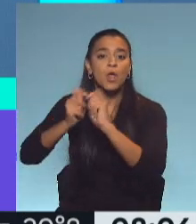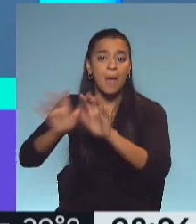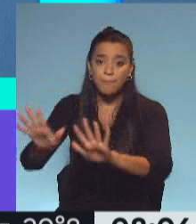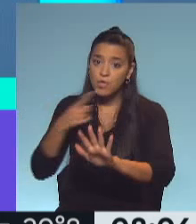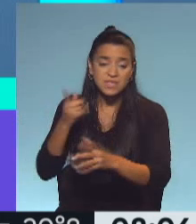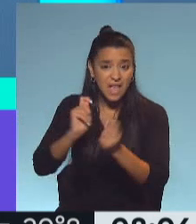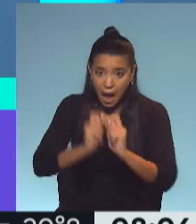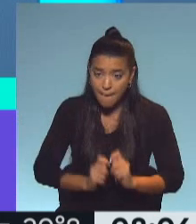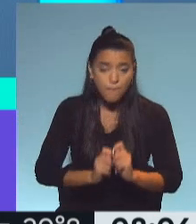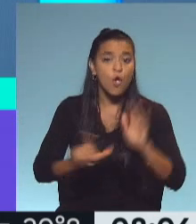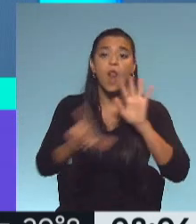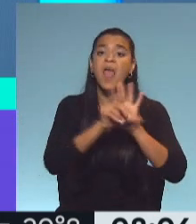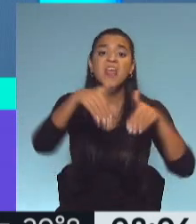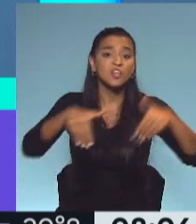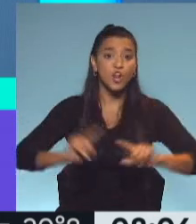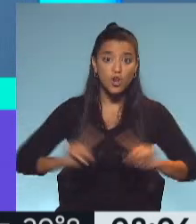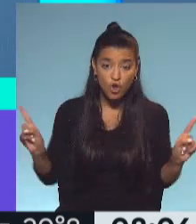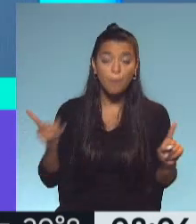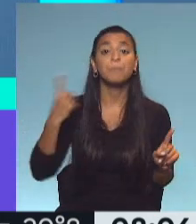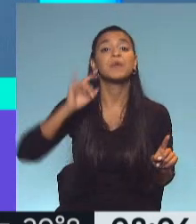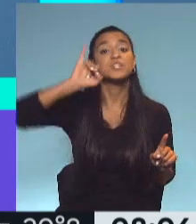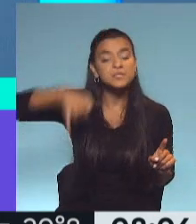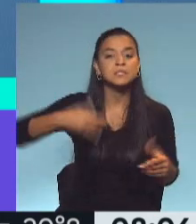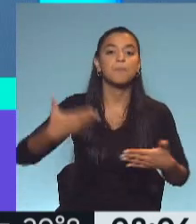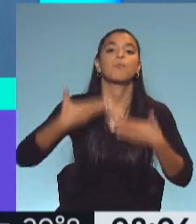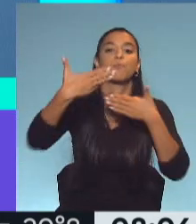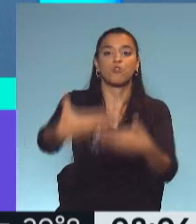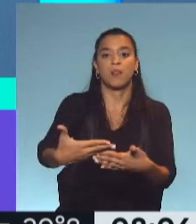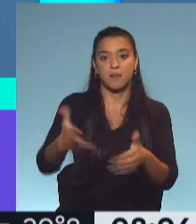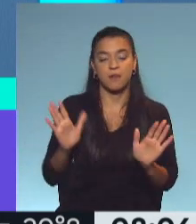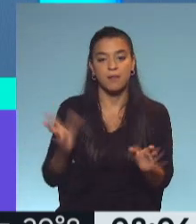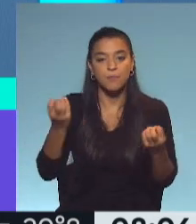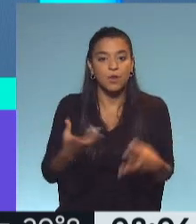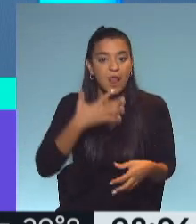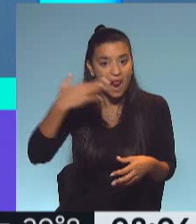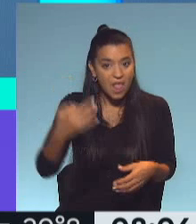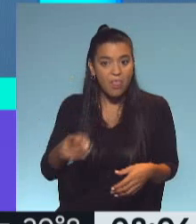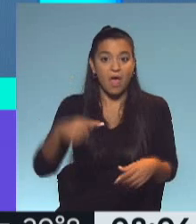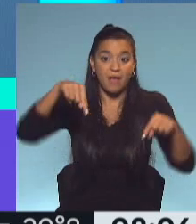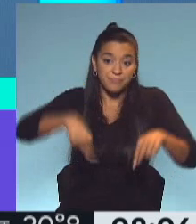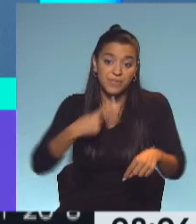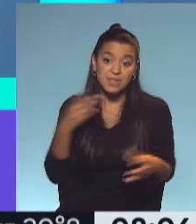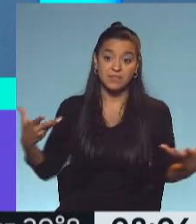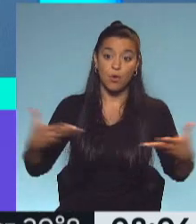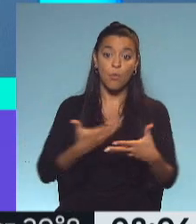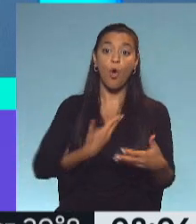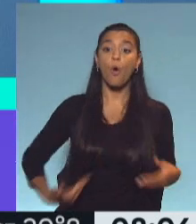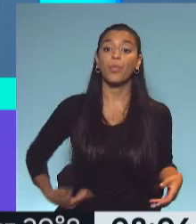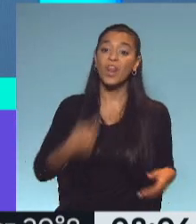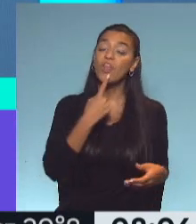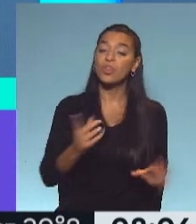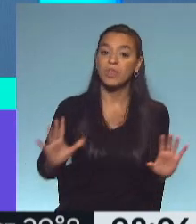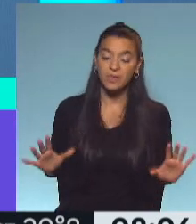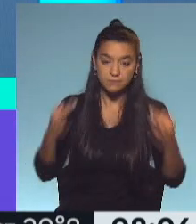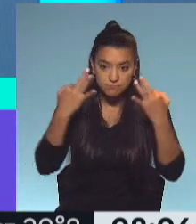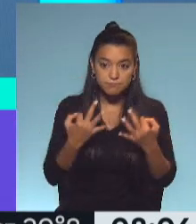hacer modificaciones en la ley electoral, pero sí posponerla, porque en realidad lo que están argumentando desde el gobierno precisamente